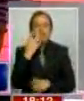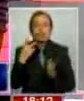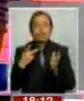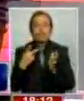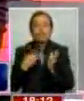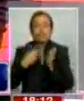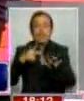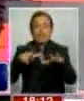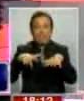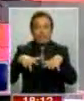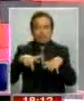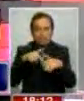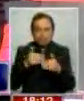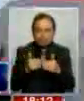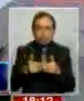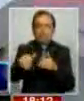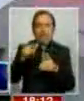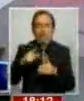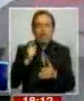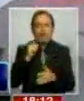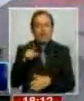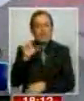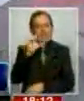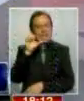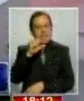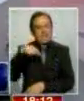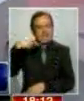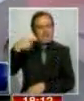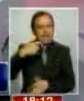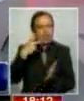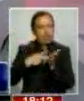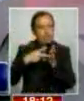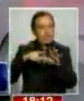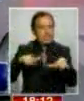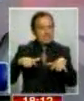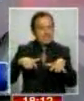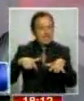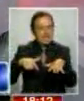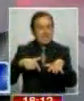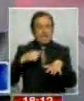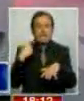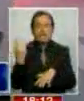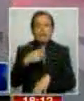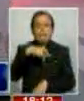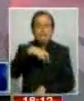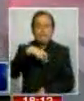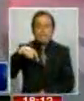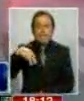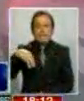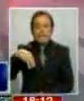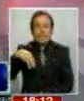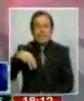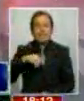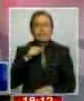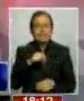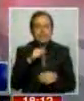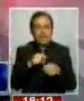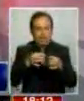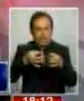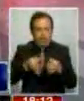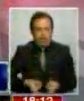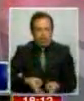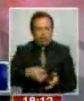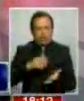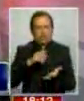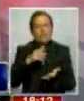abril 2018. ¿Qué quiere decir eso? Que en enero del 2017, los PPM... básicamente están en ese marco. ¿Y por qué este